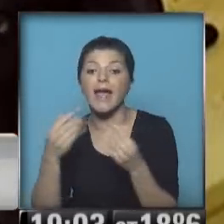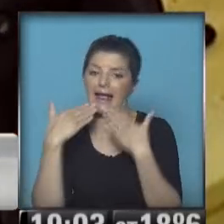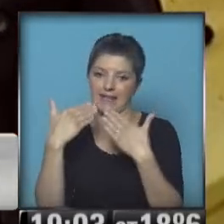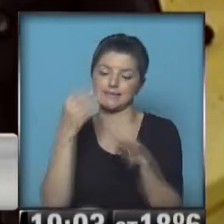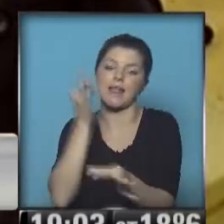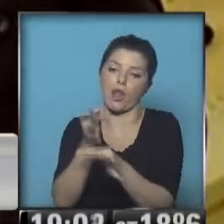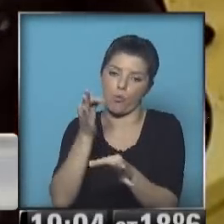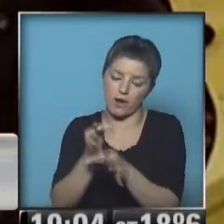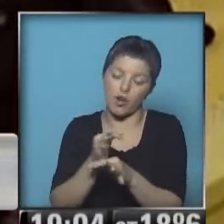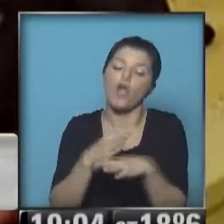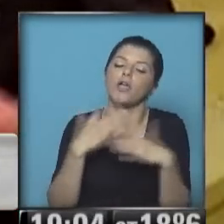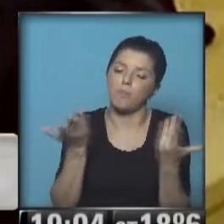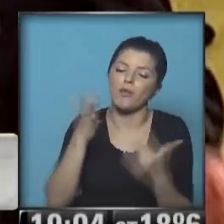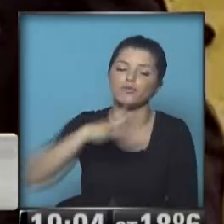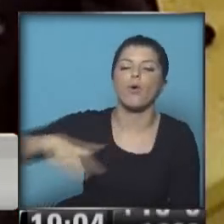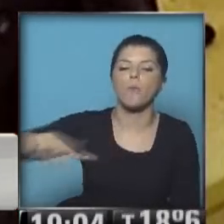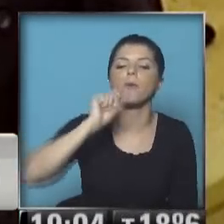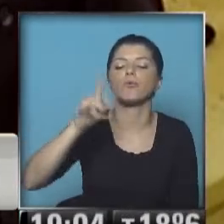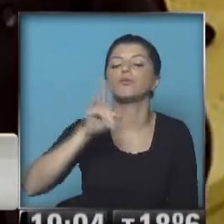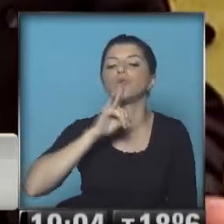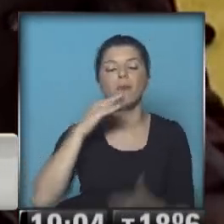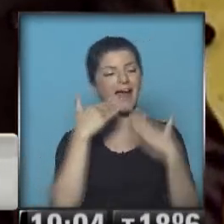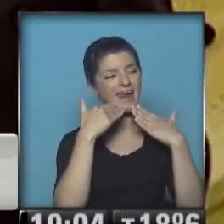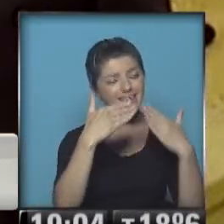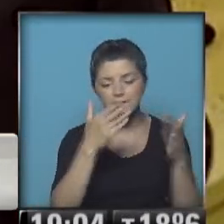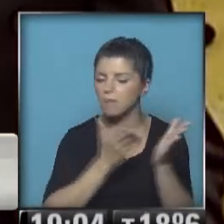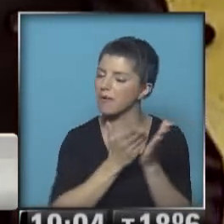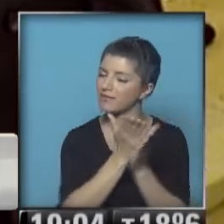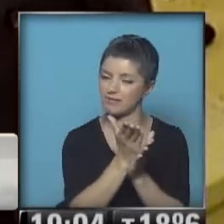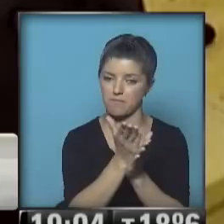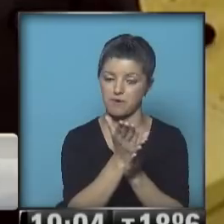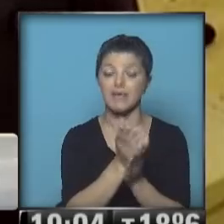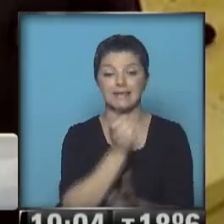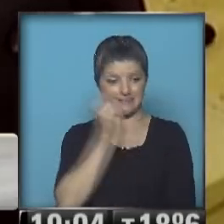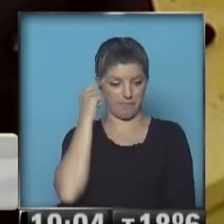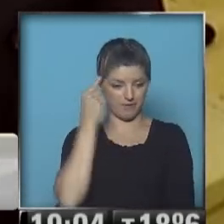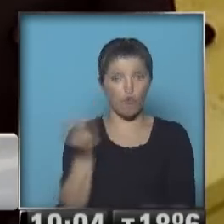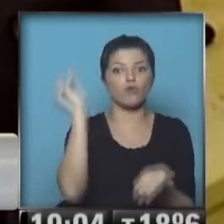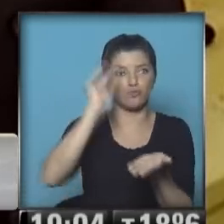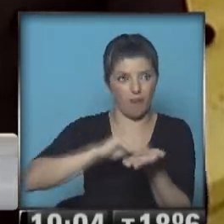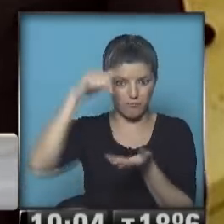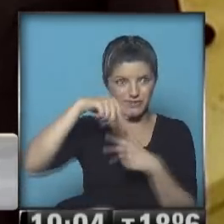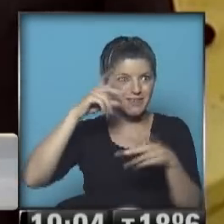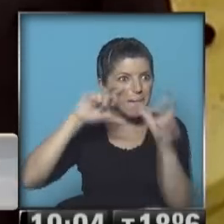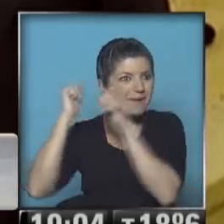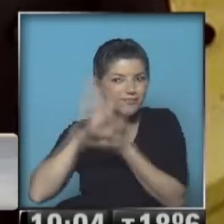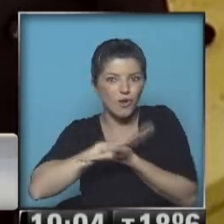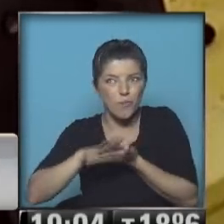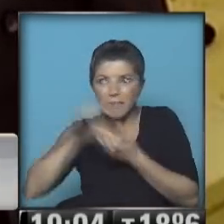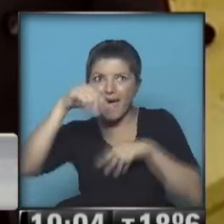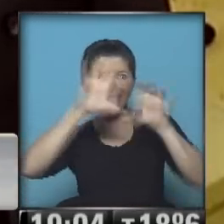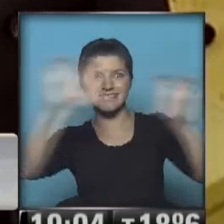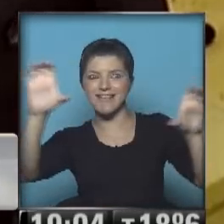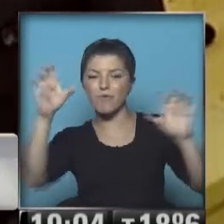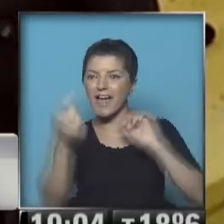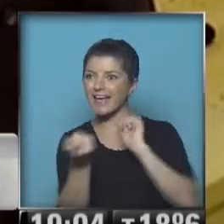de Tucumán te lo va a agradecer de por vida. Y si a esto le sumamos esta experiencia nueva con estas aulas